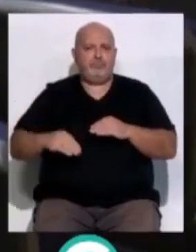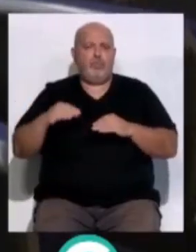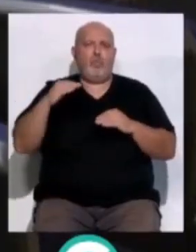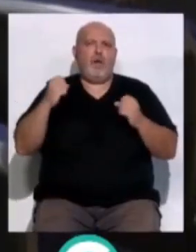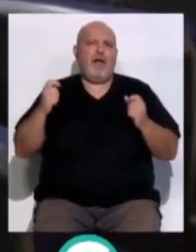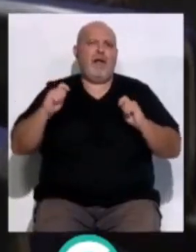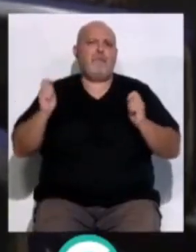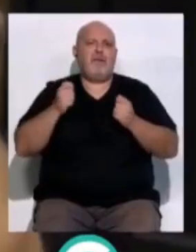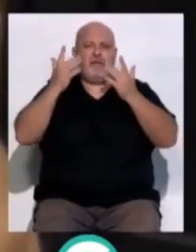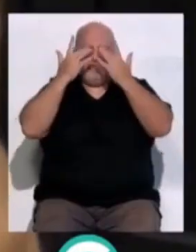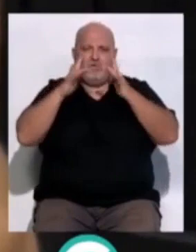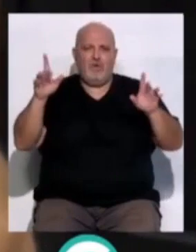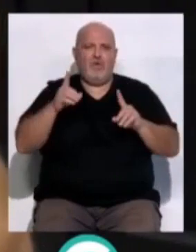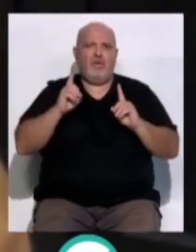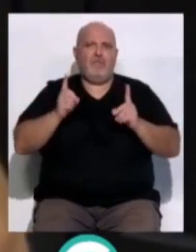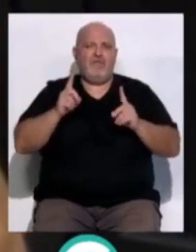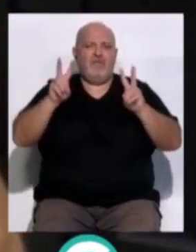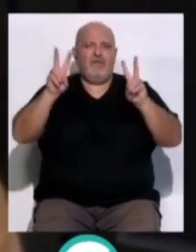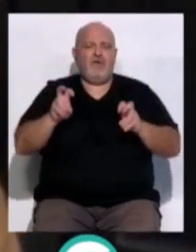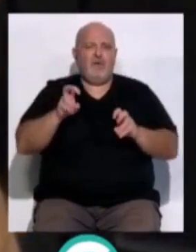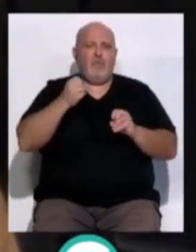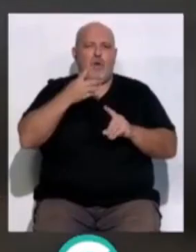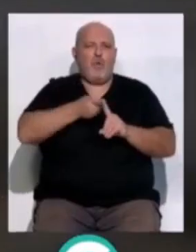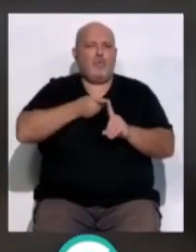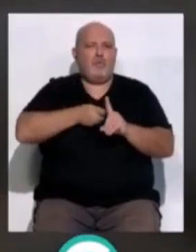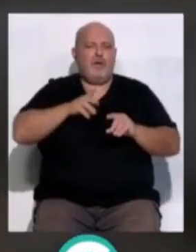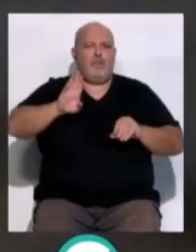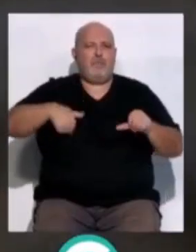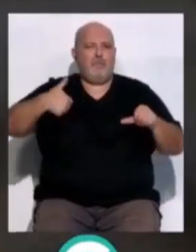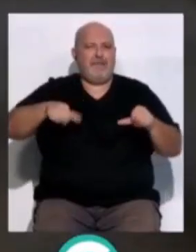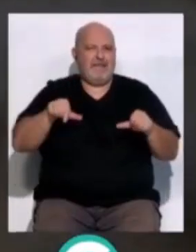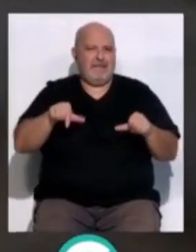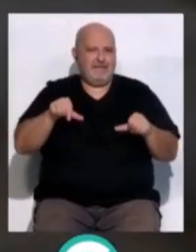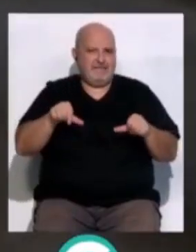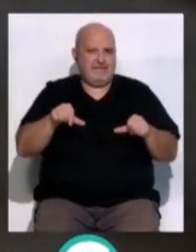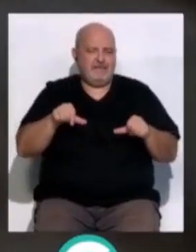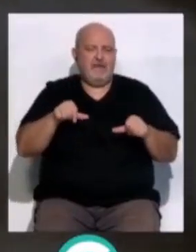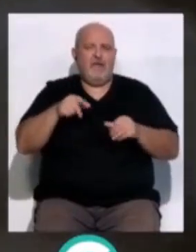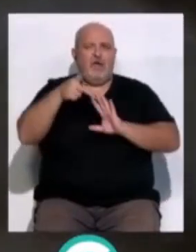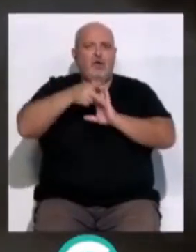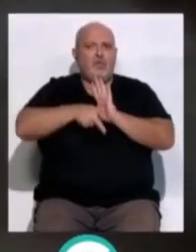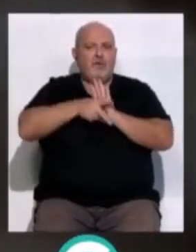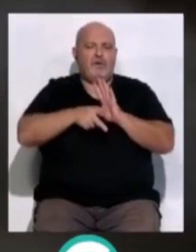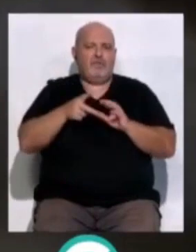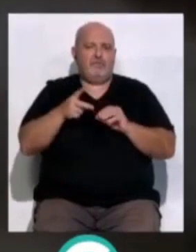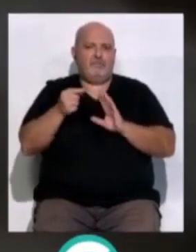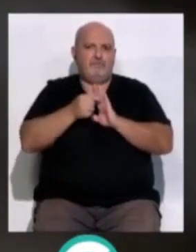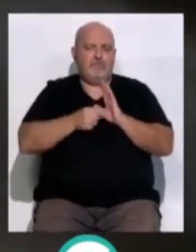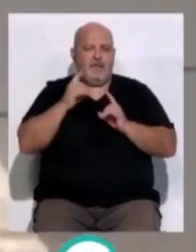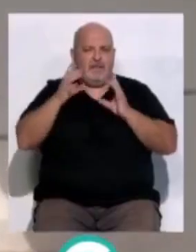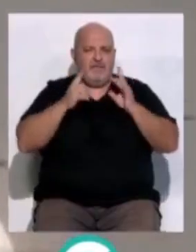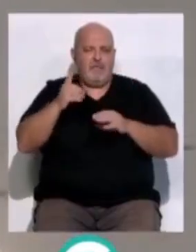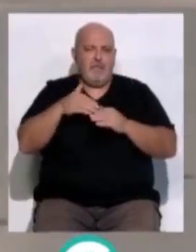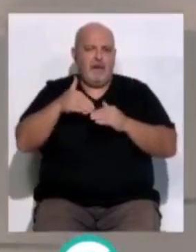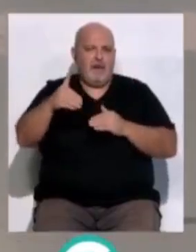una campaña de concienciación y prevención sobre la buena utilización de los patinetes eléctricos y la normativa que los regula, iniciativa